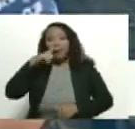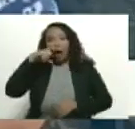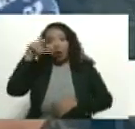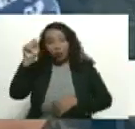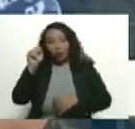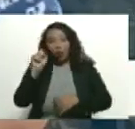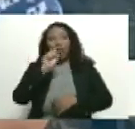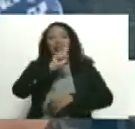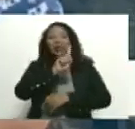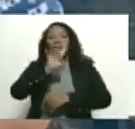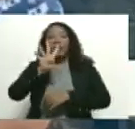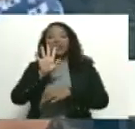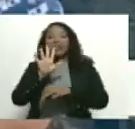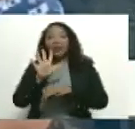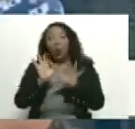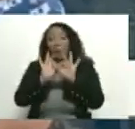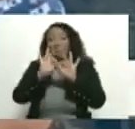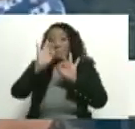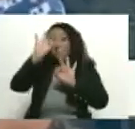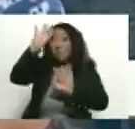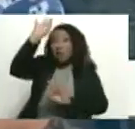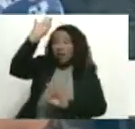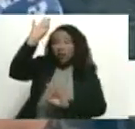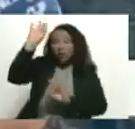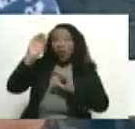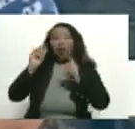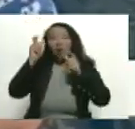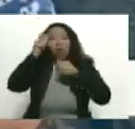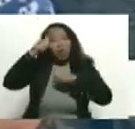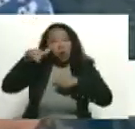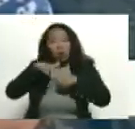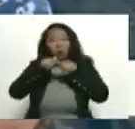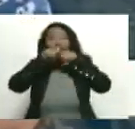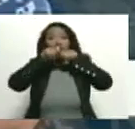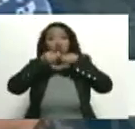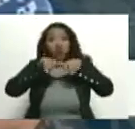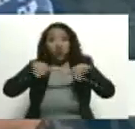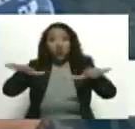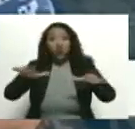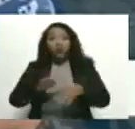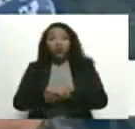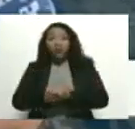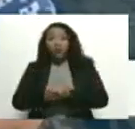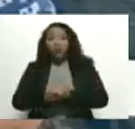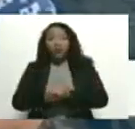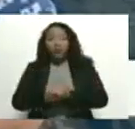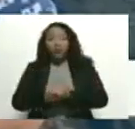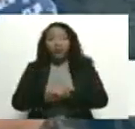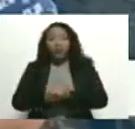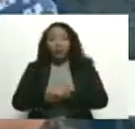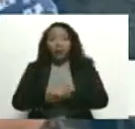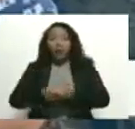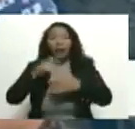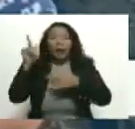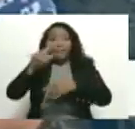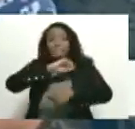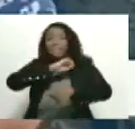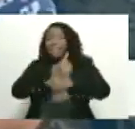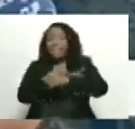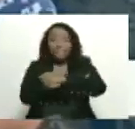145 metros y por supuesto el pueblo desplegado los compañeros que construyeron desde el poder popular